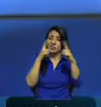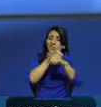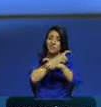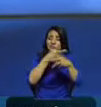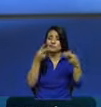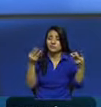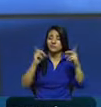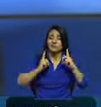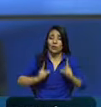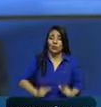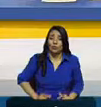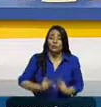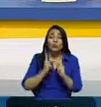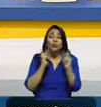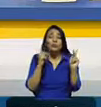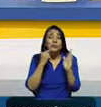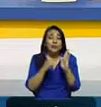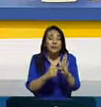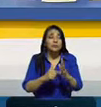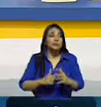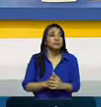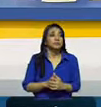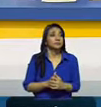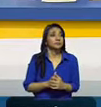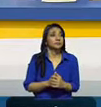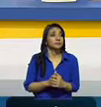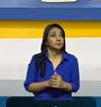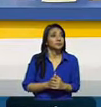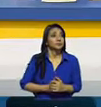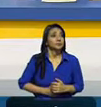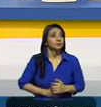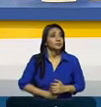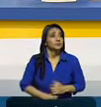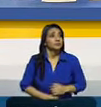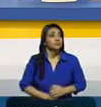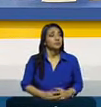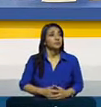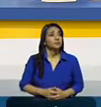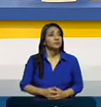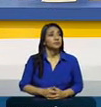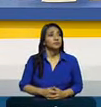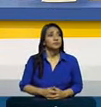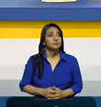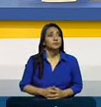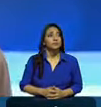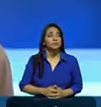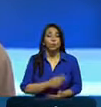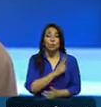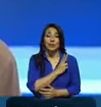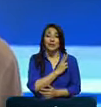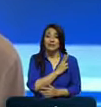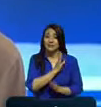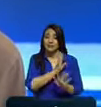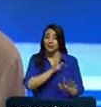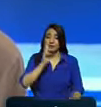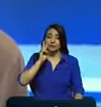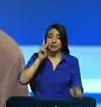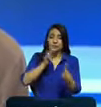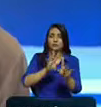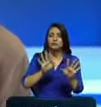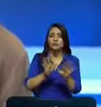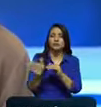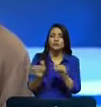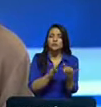salud pública? Bueno, yo creo que más allá de la visión de la academia es justamente necesario retomar